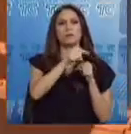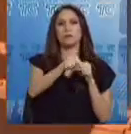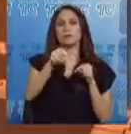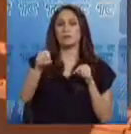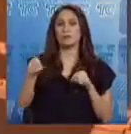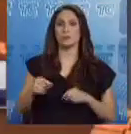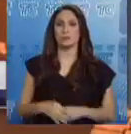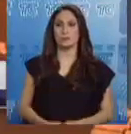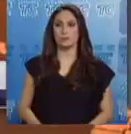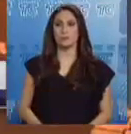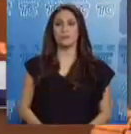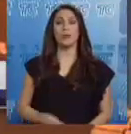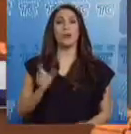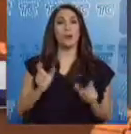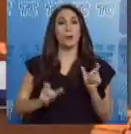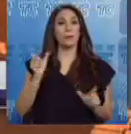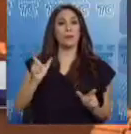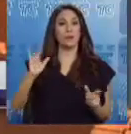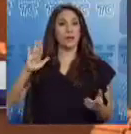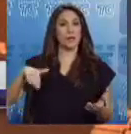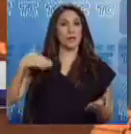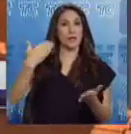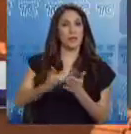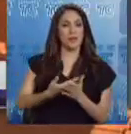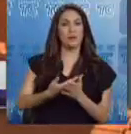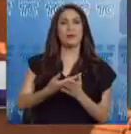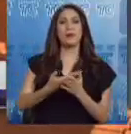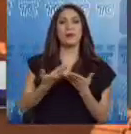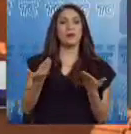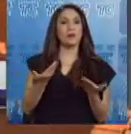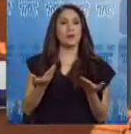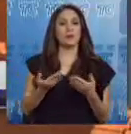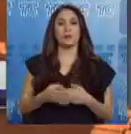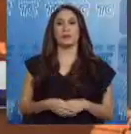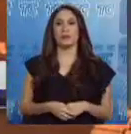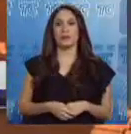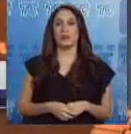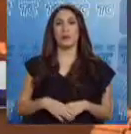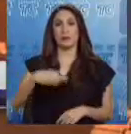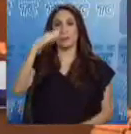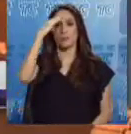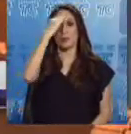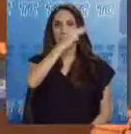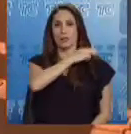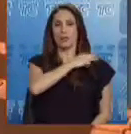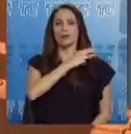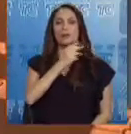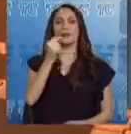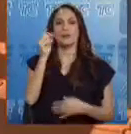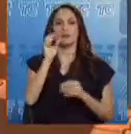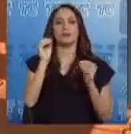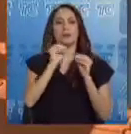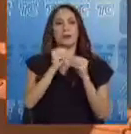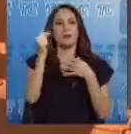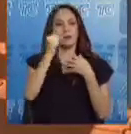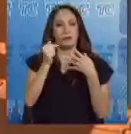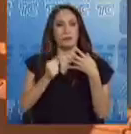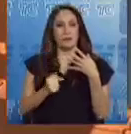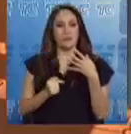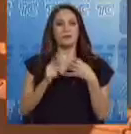El tiempo que permanecerán los integrantes de la Fuerza del Orden y también del Ejército Ecuatoriano es indeterminado hasta el momento en